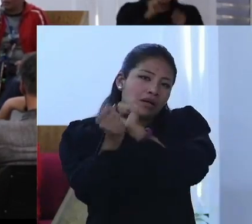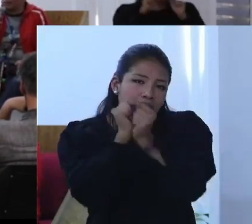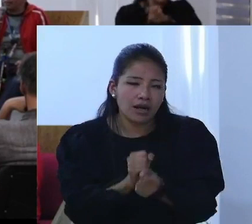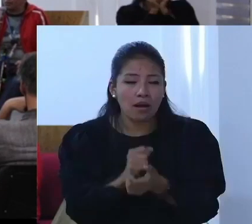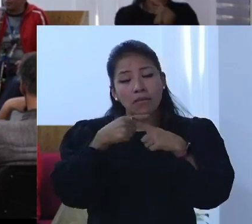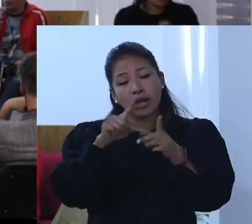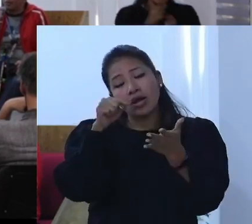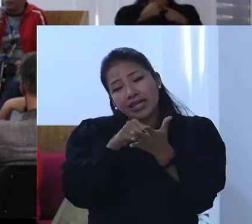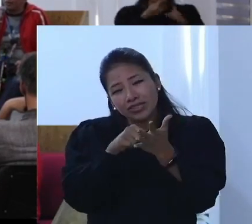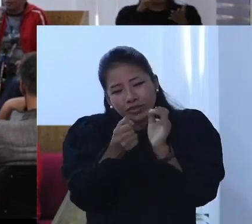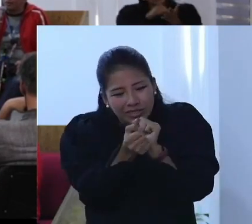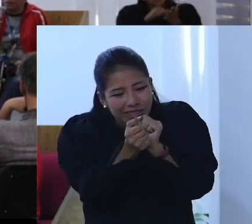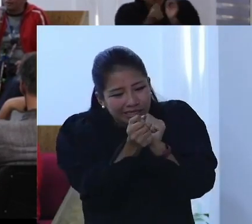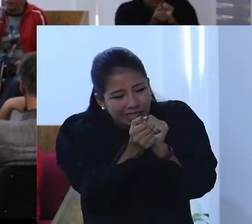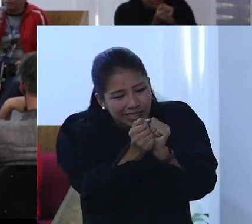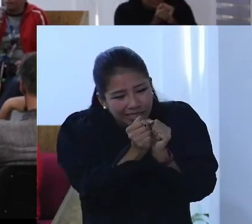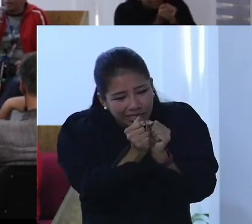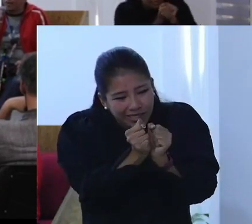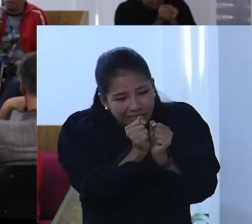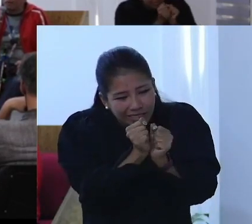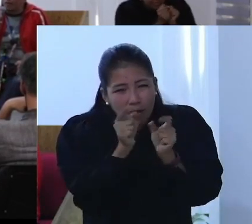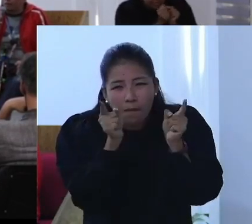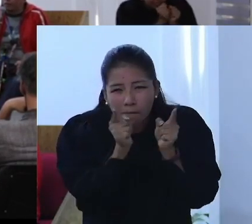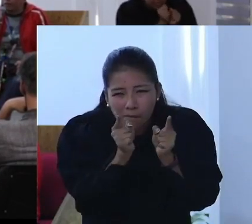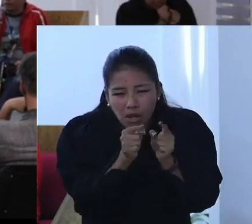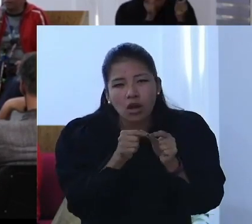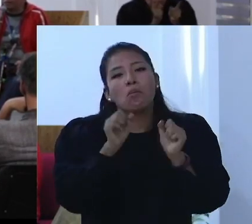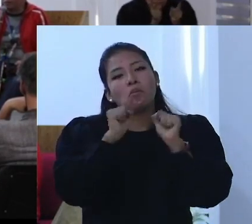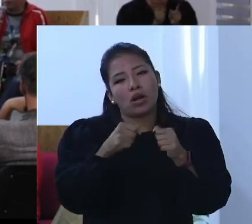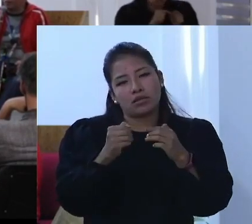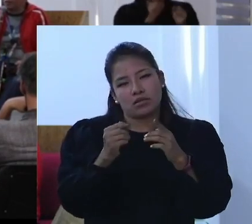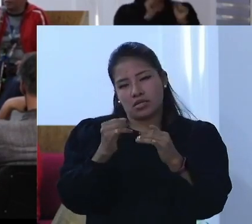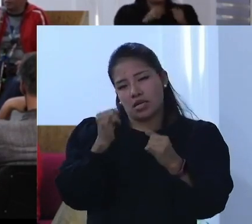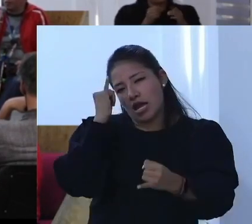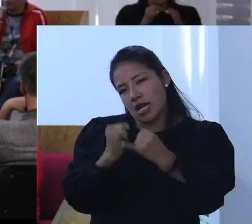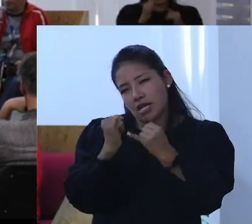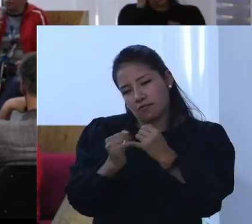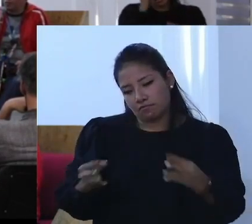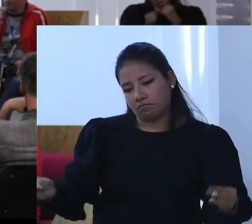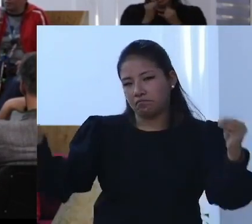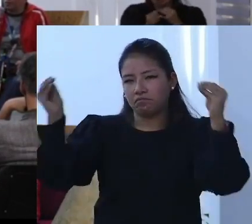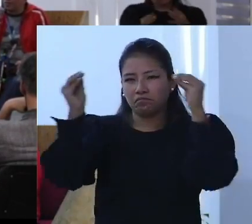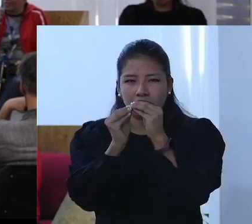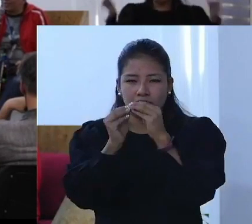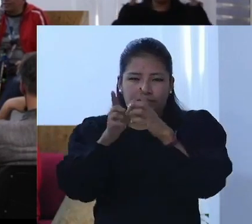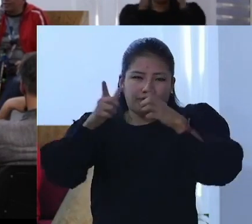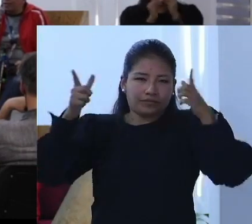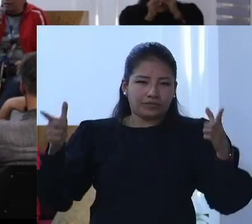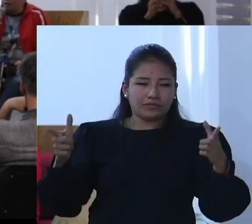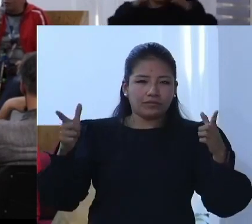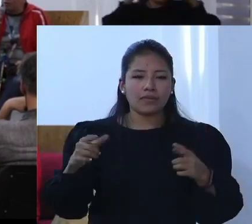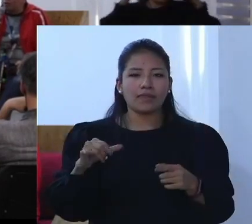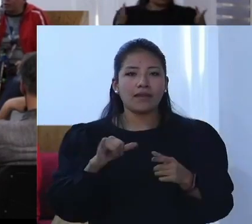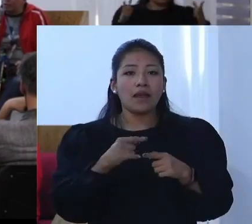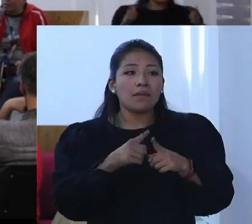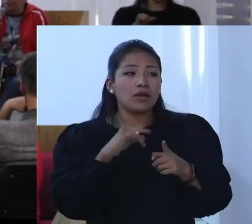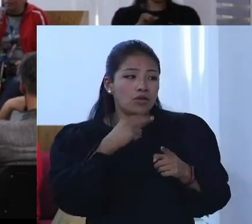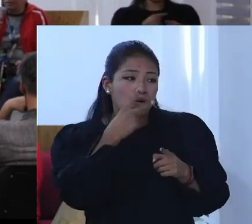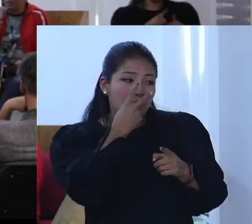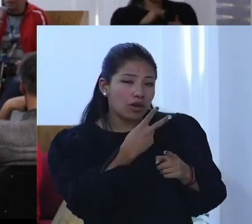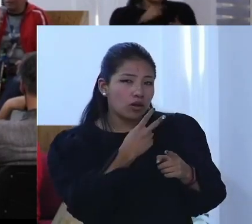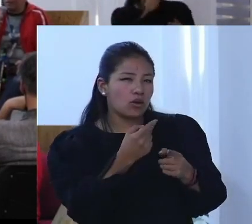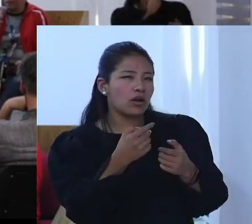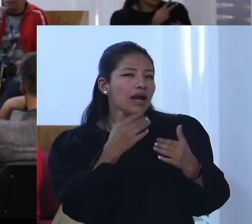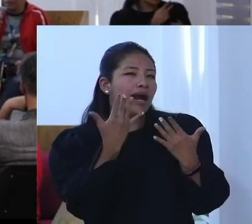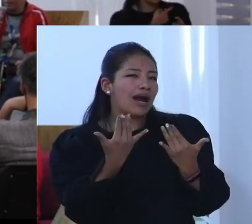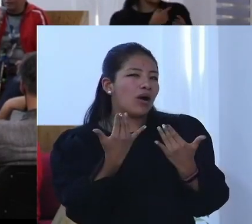suman al final no Entonces como observador puedo puedo ver es una necesidad angustiosa No de